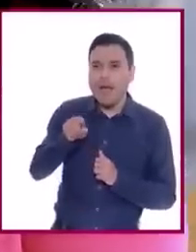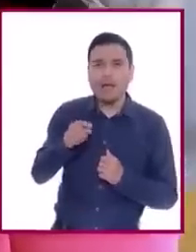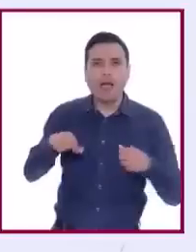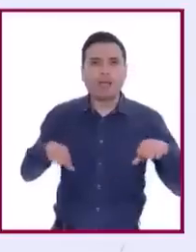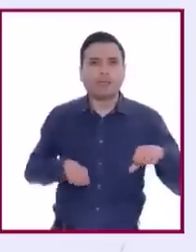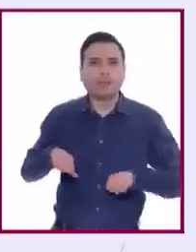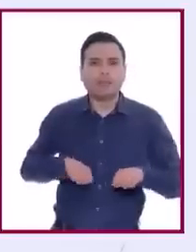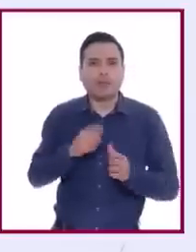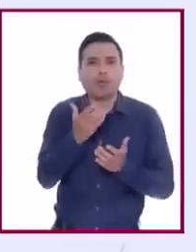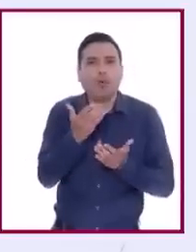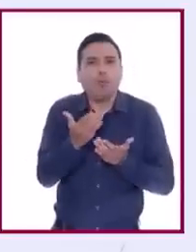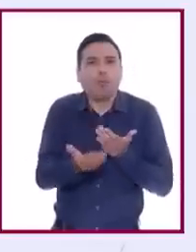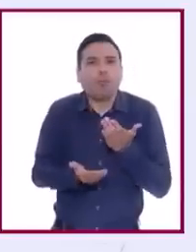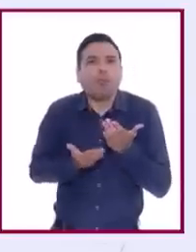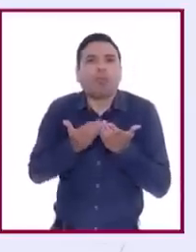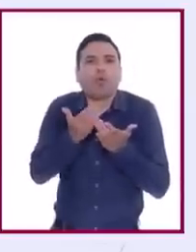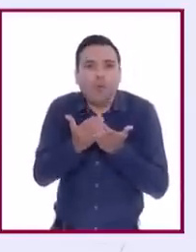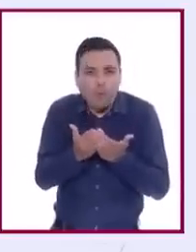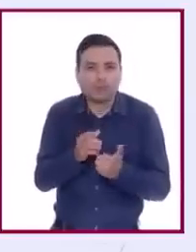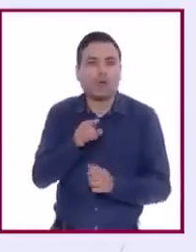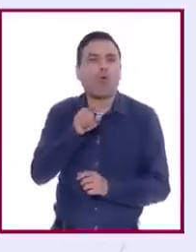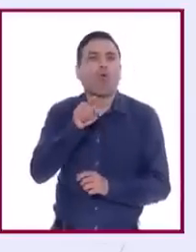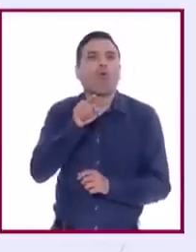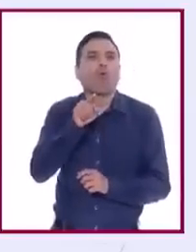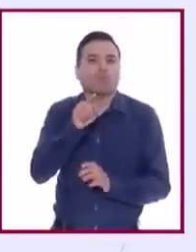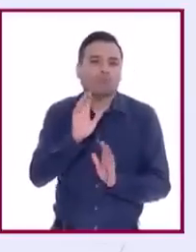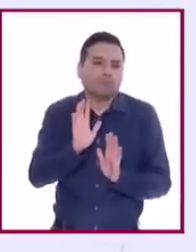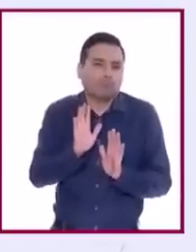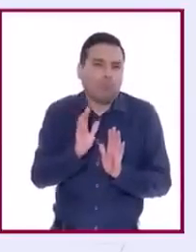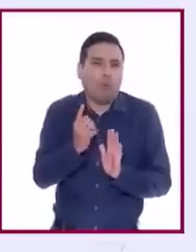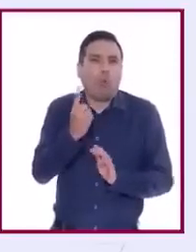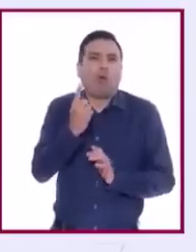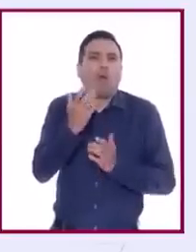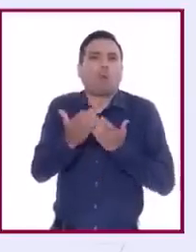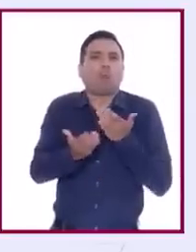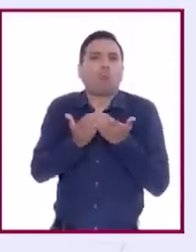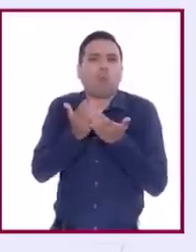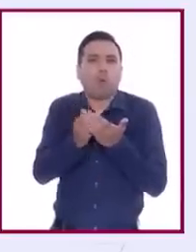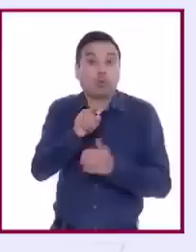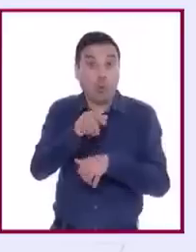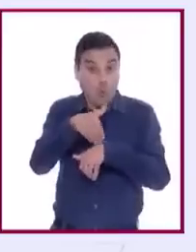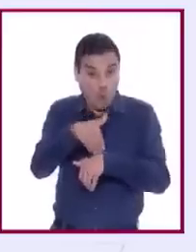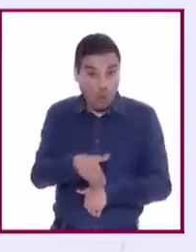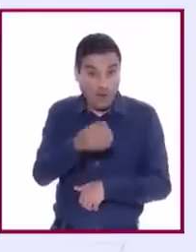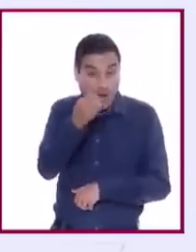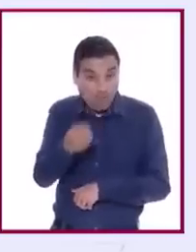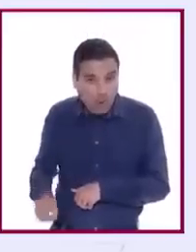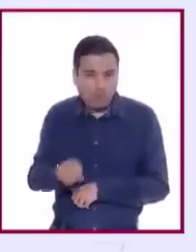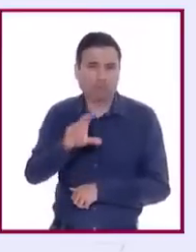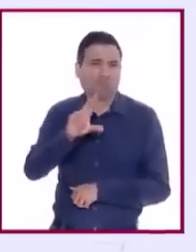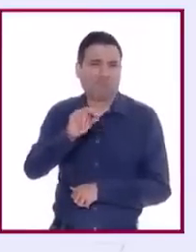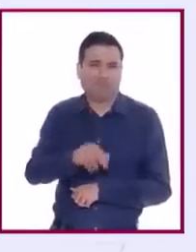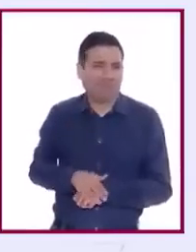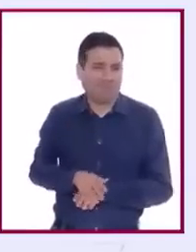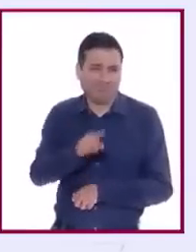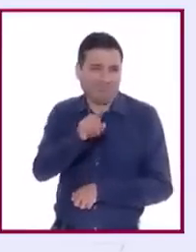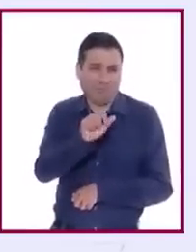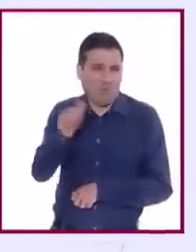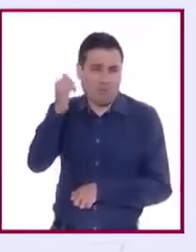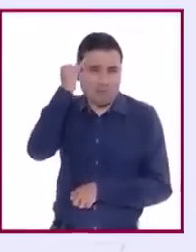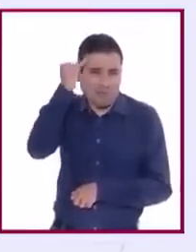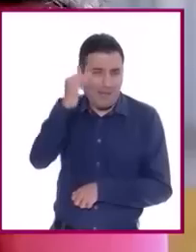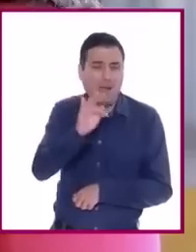cerrada se pueden buscar otras alternativas porque se les promueve que indaguen en sus bibliotecas e incluso pueden